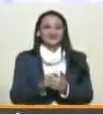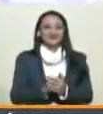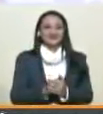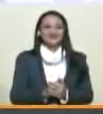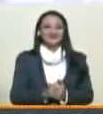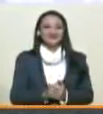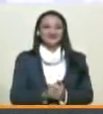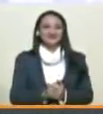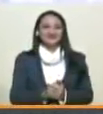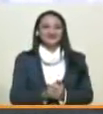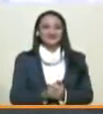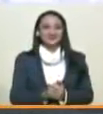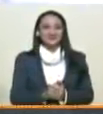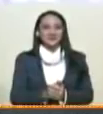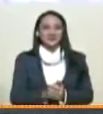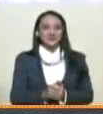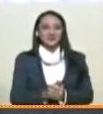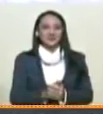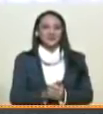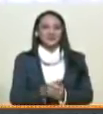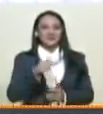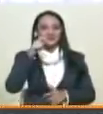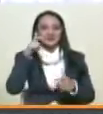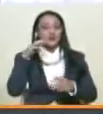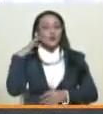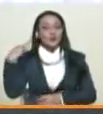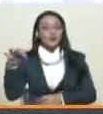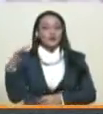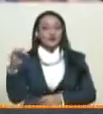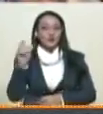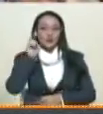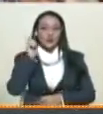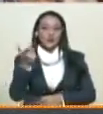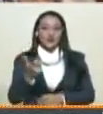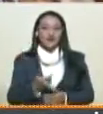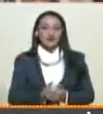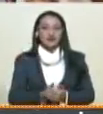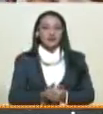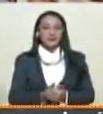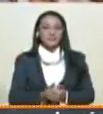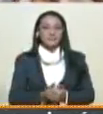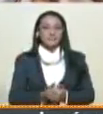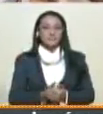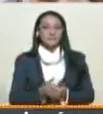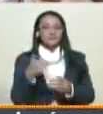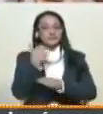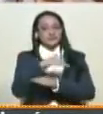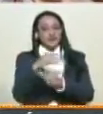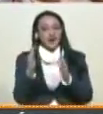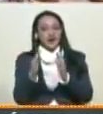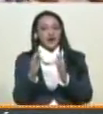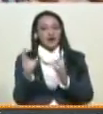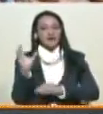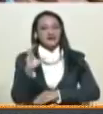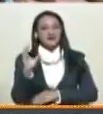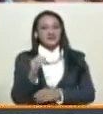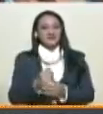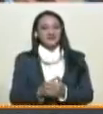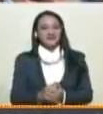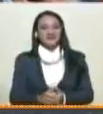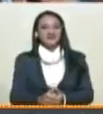inicialmente era patrimonio de la gente de Guatire y de Guarenas y un poquito de Sarría, allá en Caracas, donde también se manifiesta.